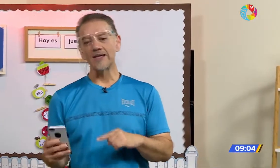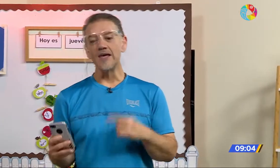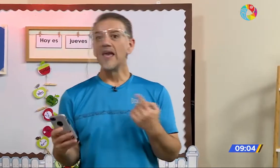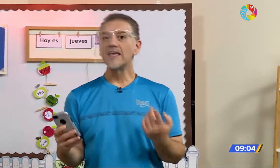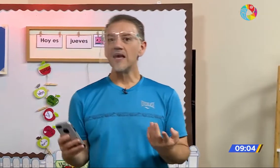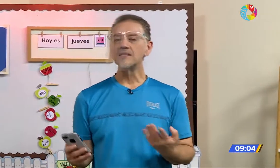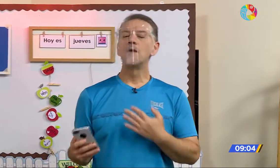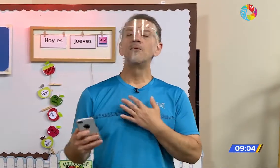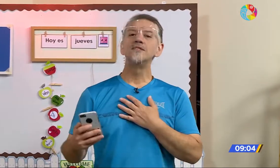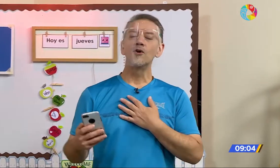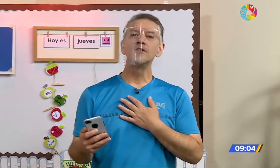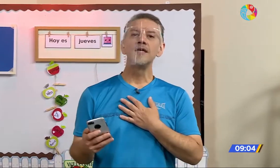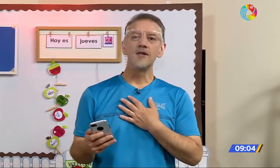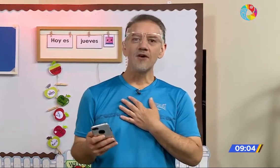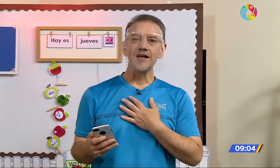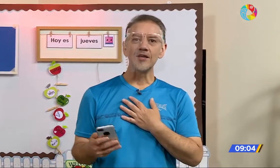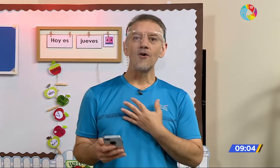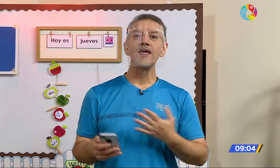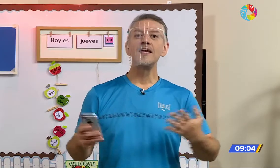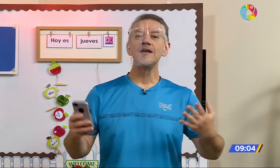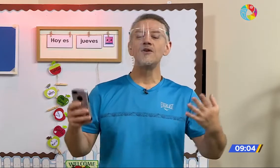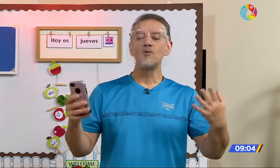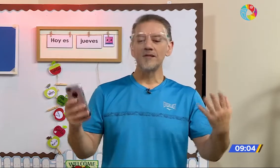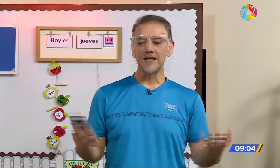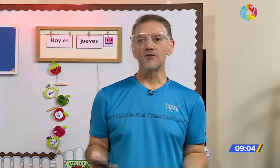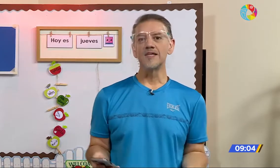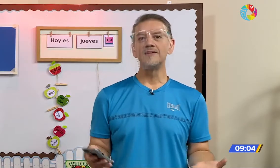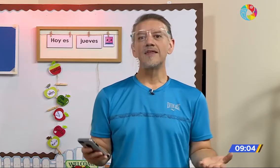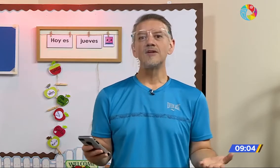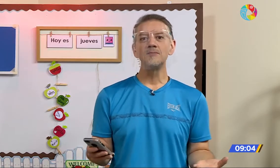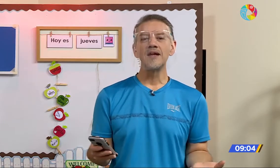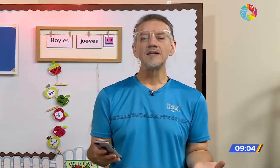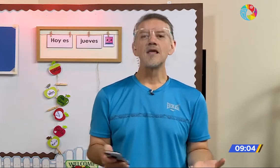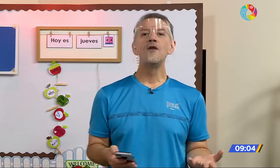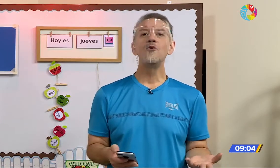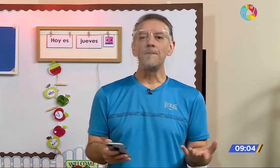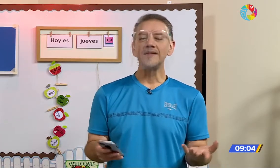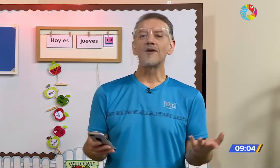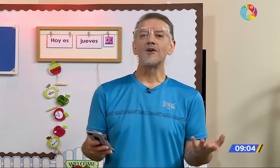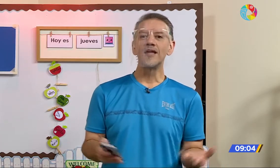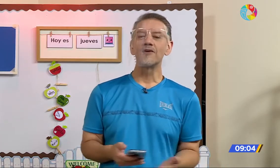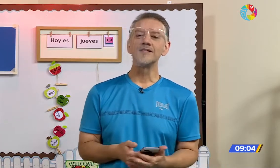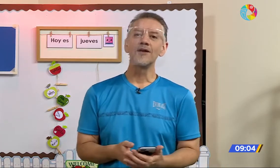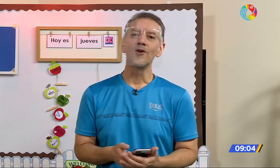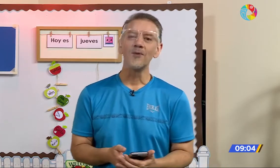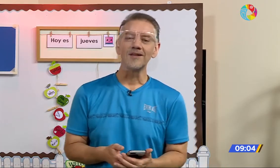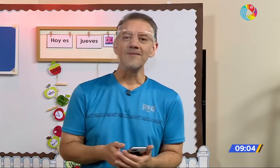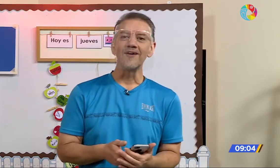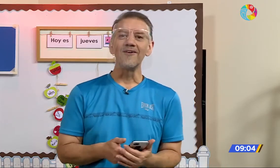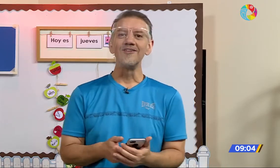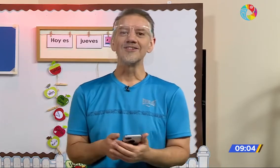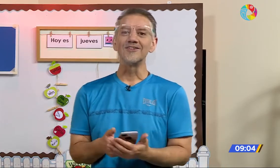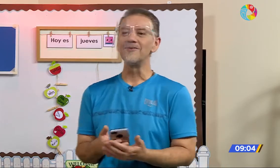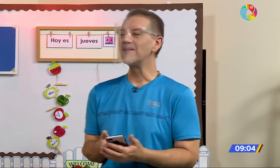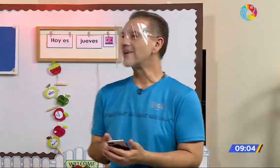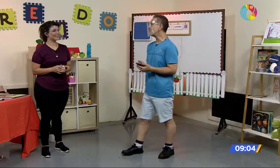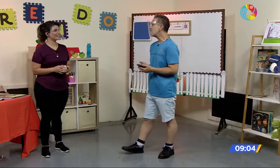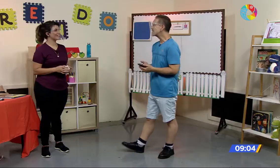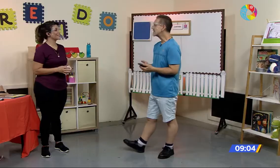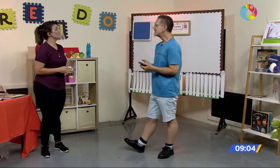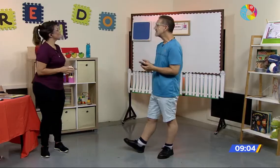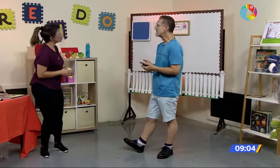nosotros aquí. ¿Quiénes? Pues yo, Sergio Castro, y nuestra docente de los viernes, Lupita Cordero, que se incorpora también con nosotros.